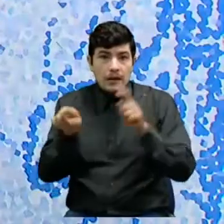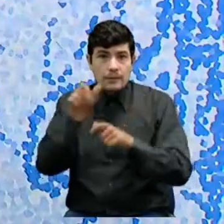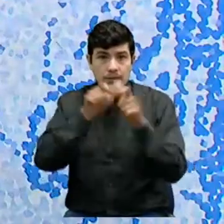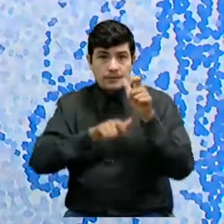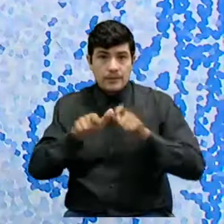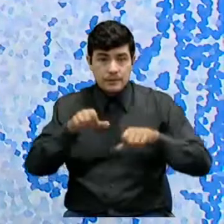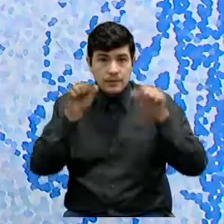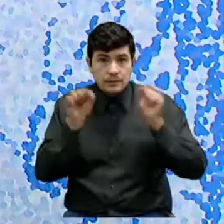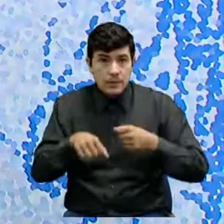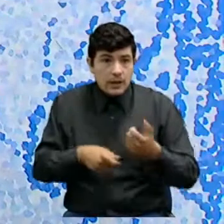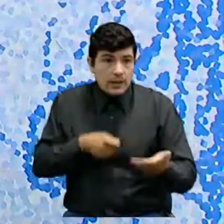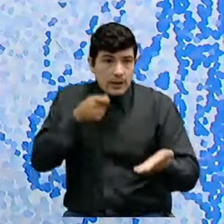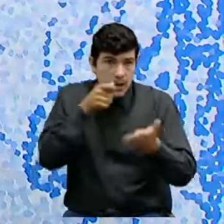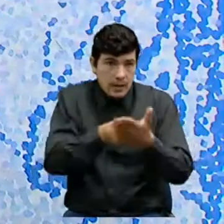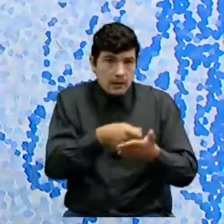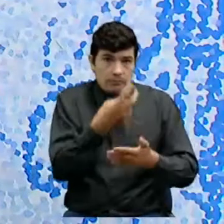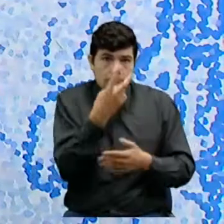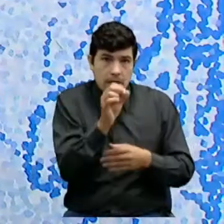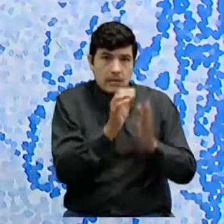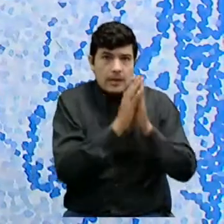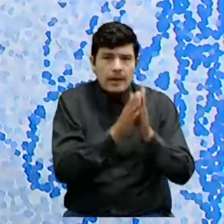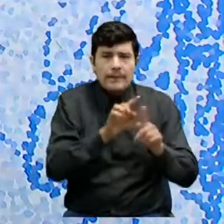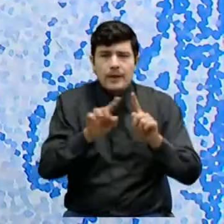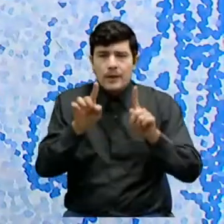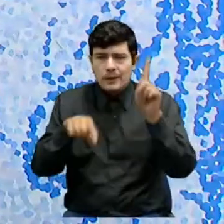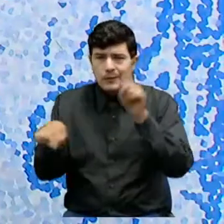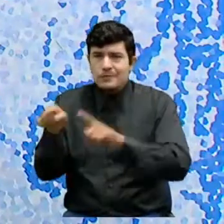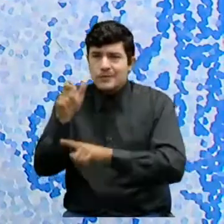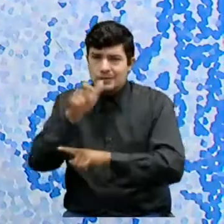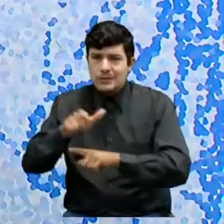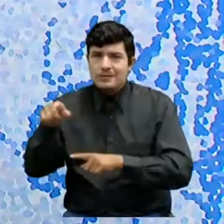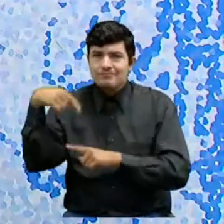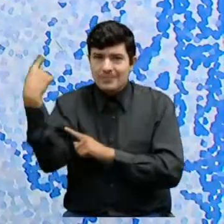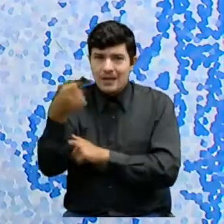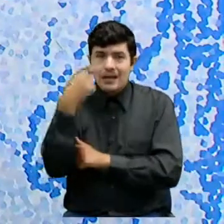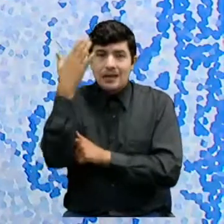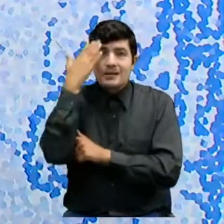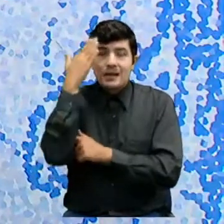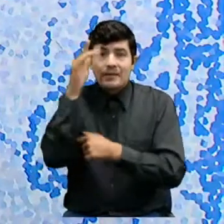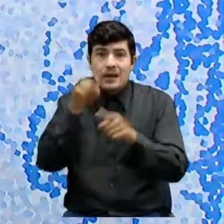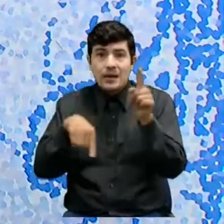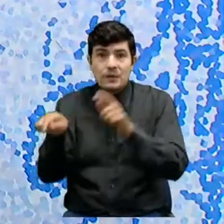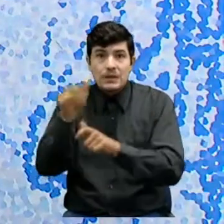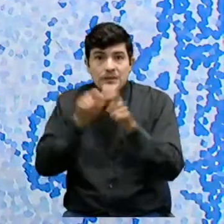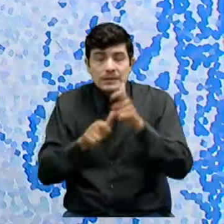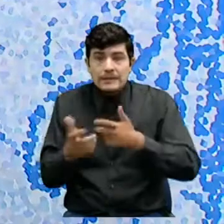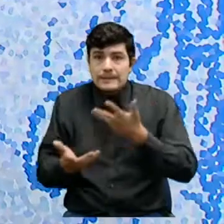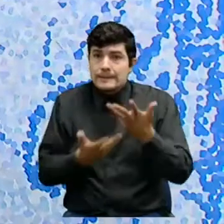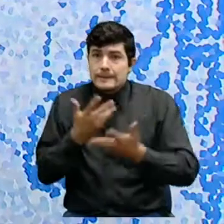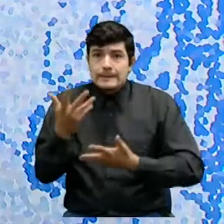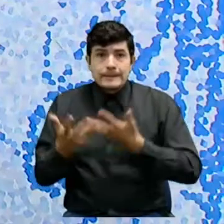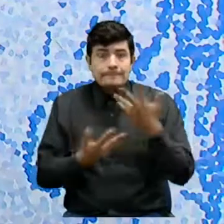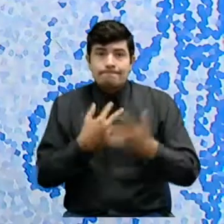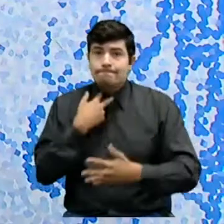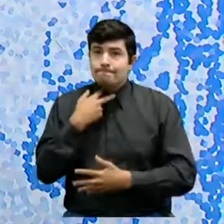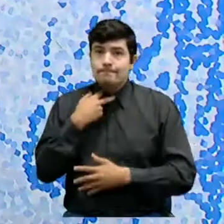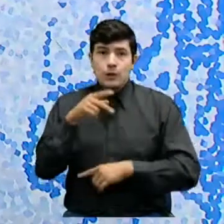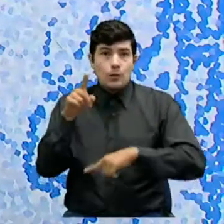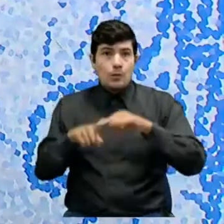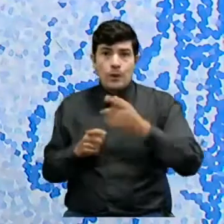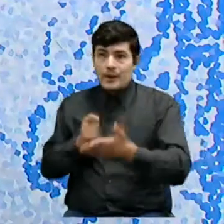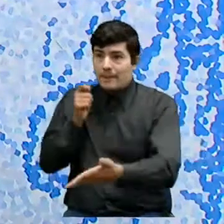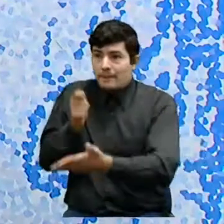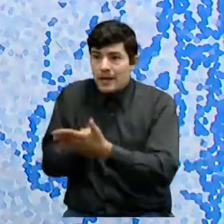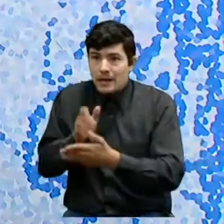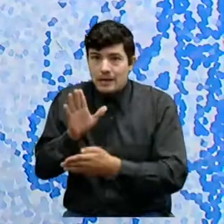de pagarla hasta el 20 de diciembre, pero para nadie es un secreto que hay algunos que ni siquiera han podido hacer el pago